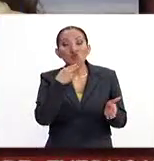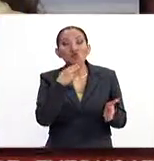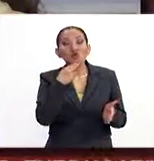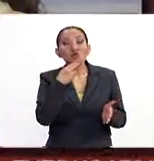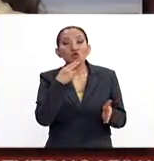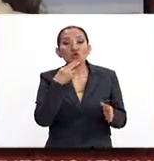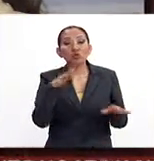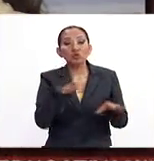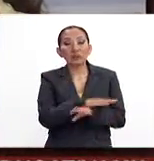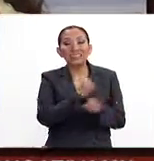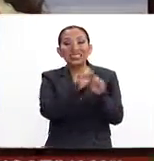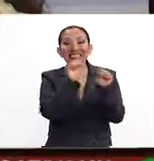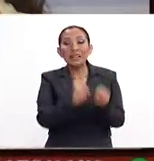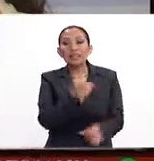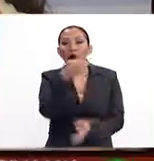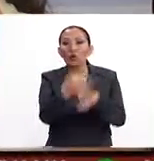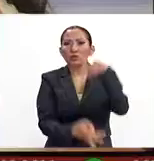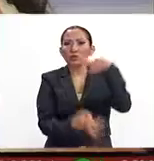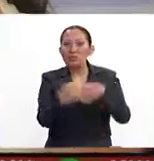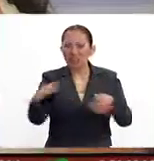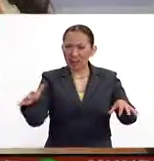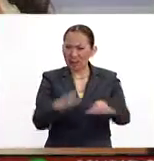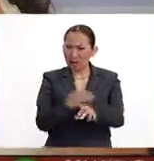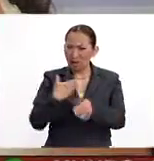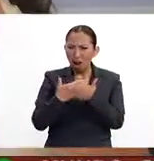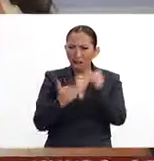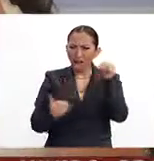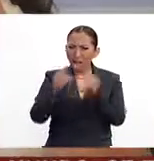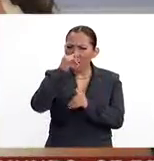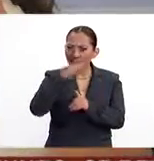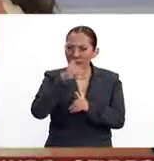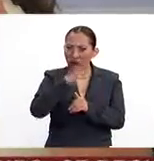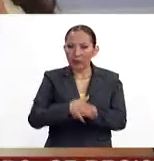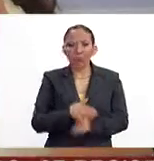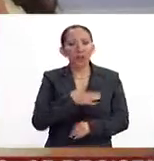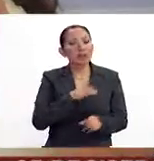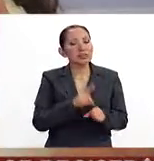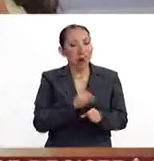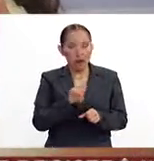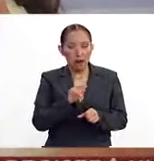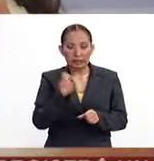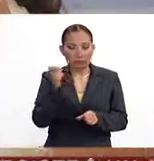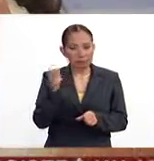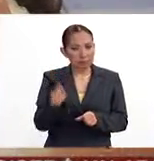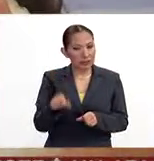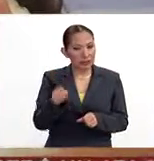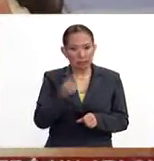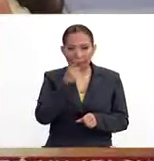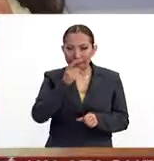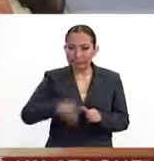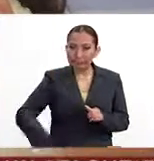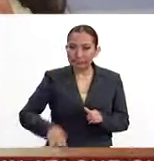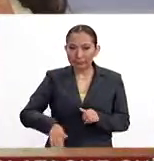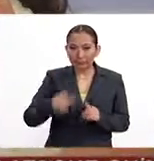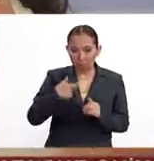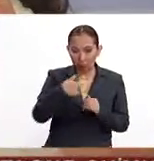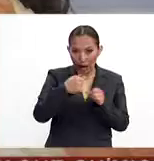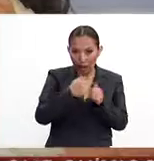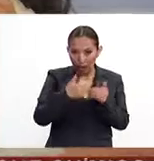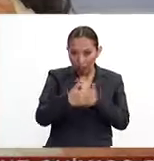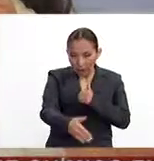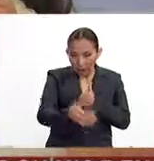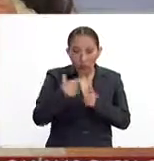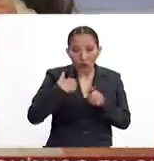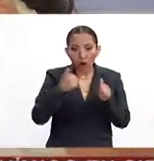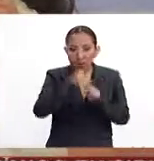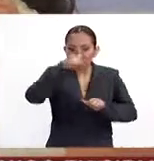la reforma al sistema de justicia. Sí, buenos días, Omar. Pues justo lo que comentas, en el último año en los delitos